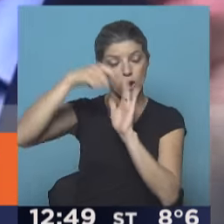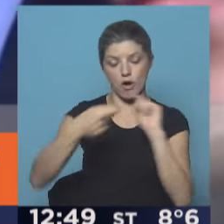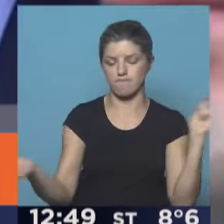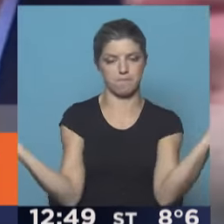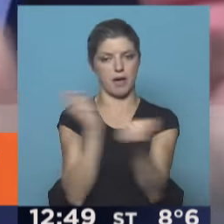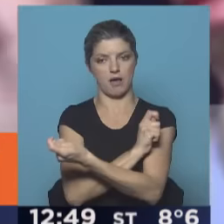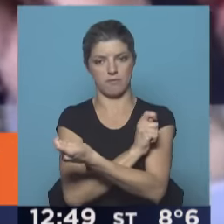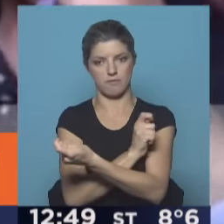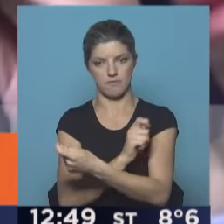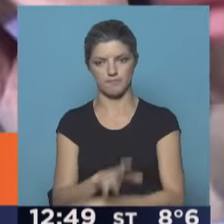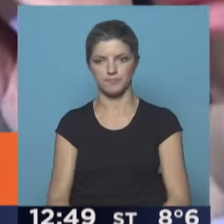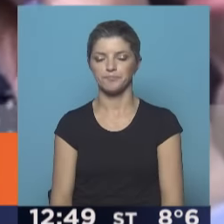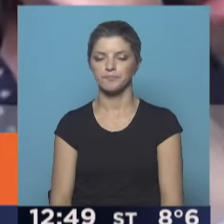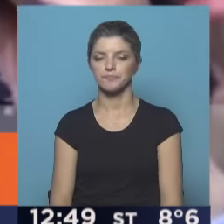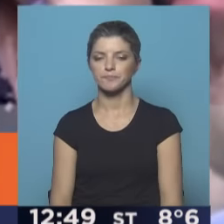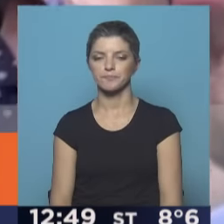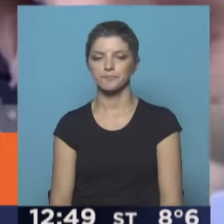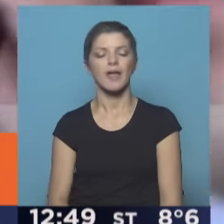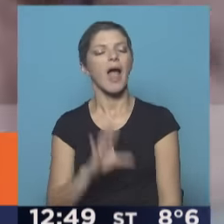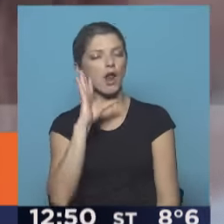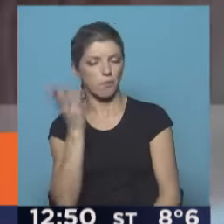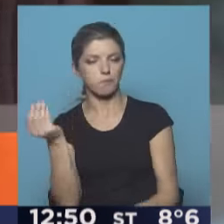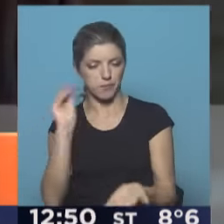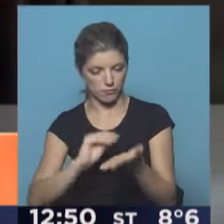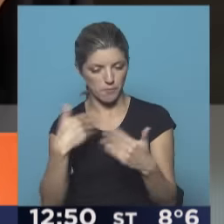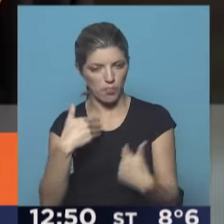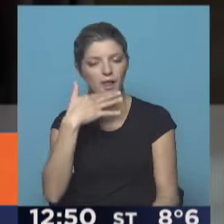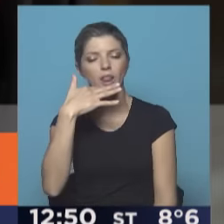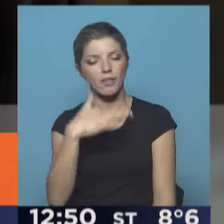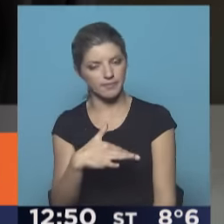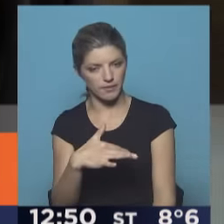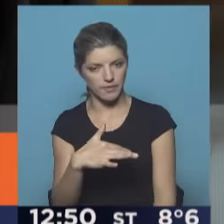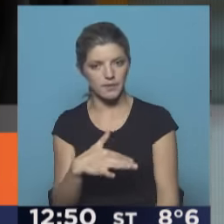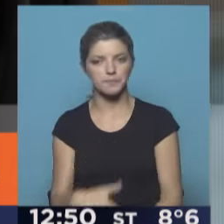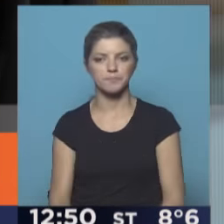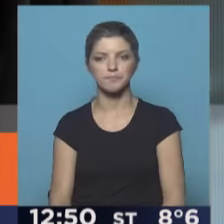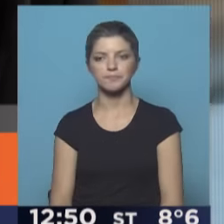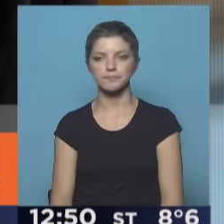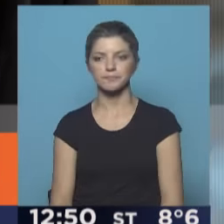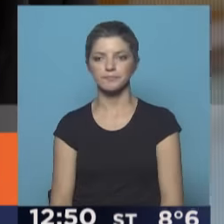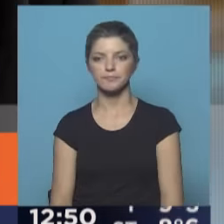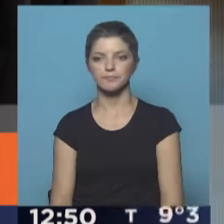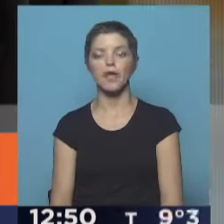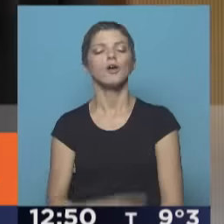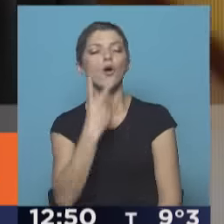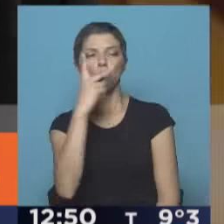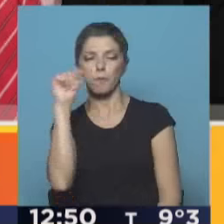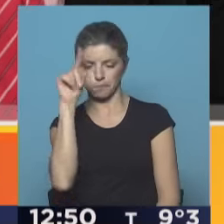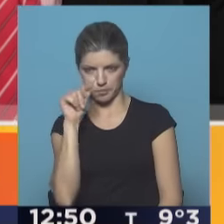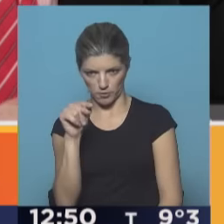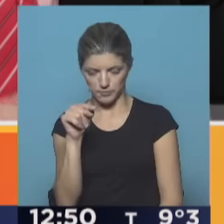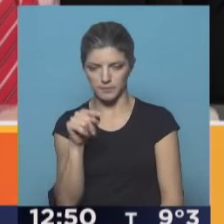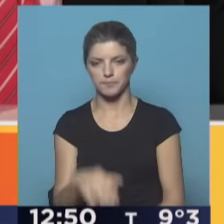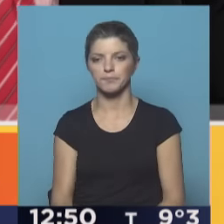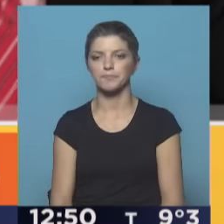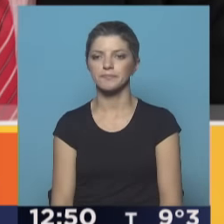para quizás para complementar esta esta comprensión del tema eh dos preguntas te hago Cuál fue